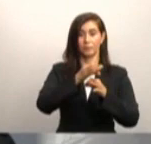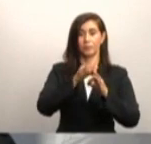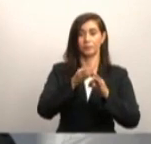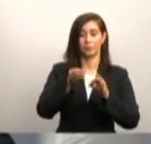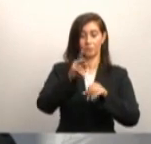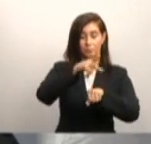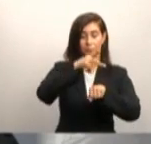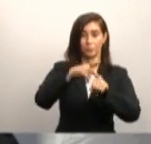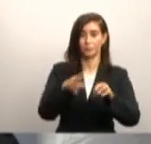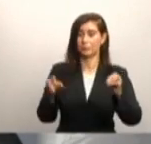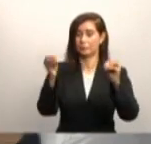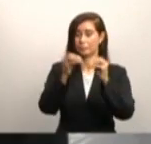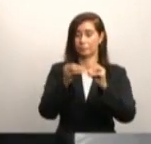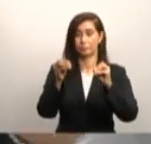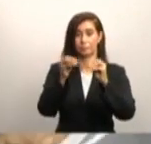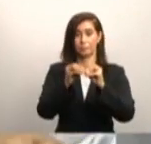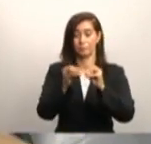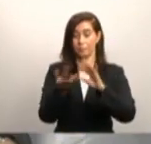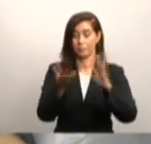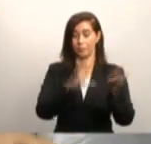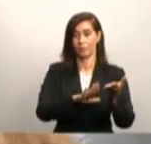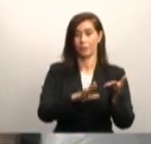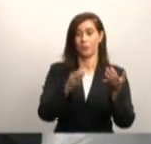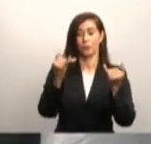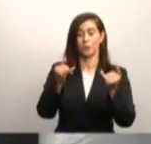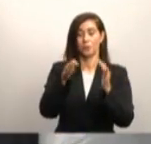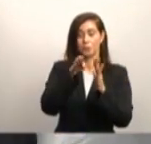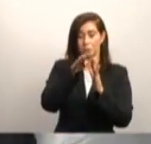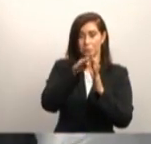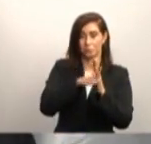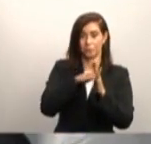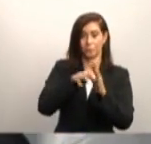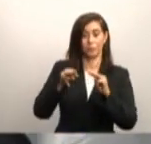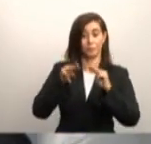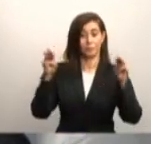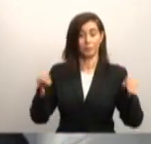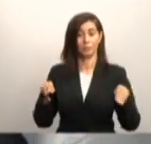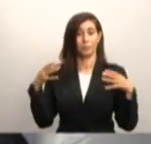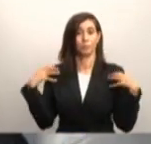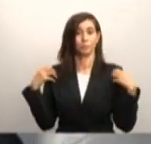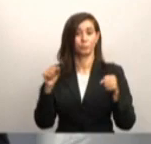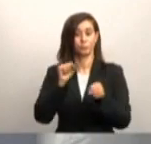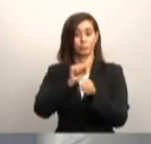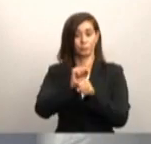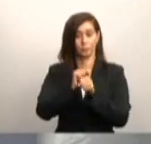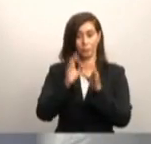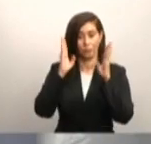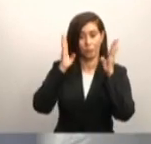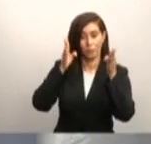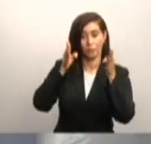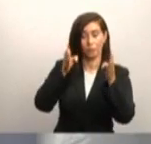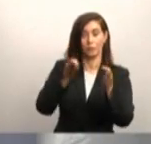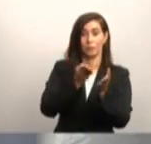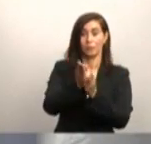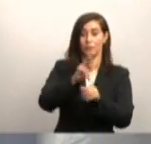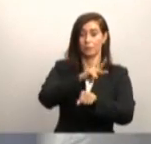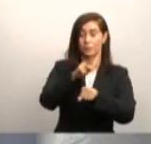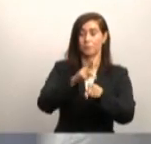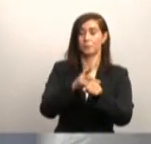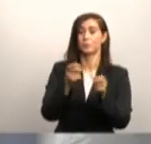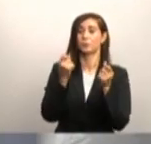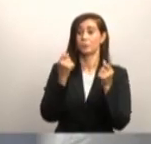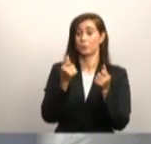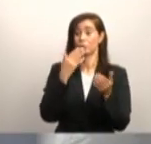fallecimientos a nivel nacional. De manera que la intervención que se ha estado haciendo en estas provincias han dado